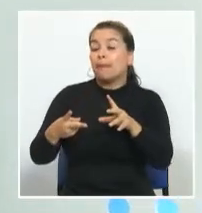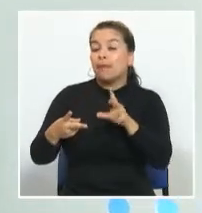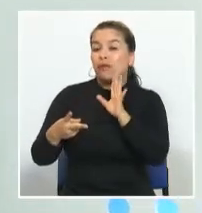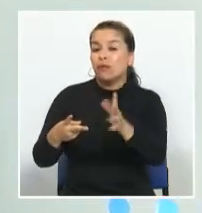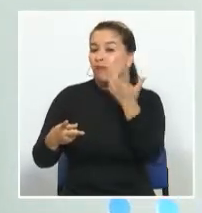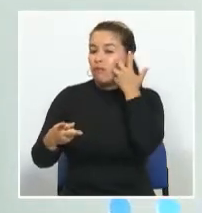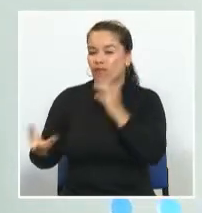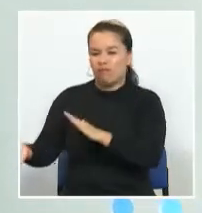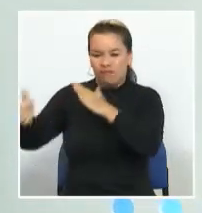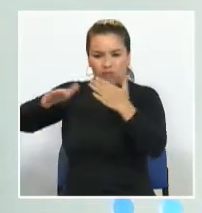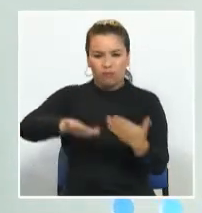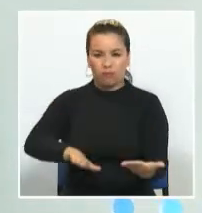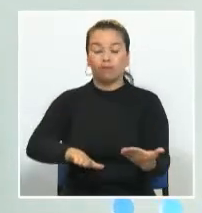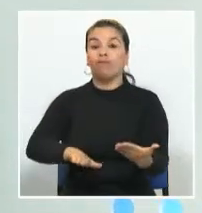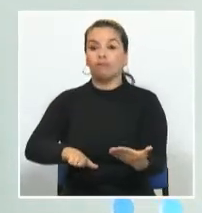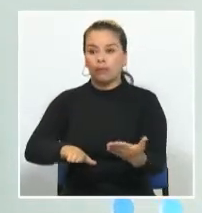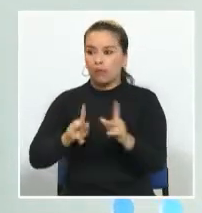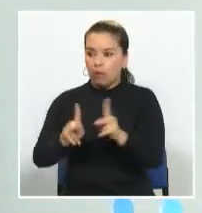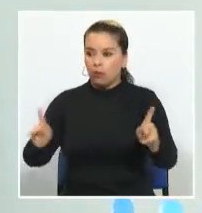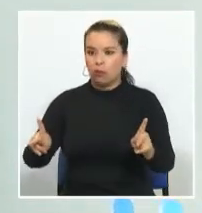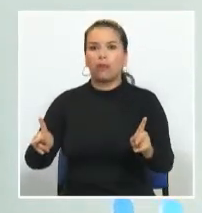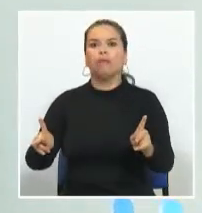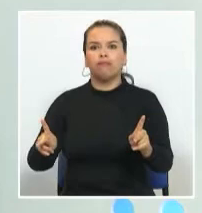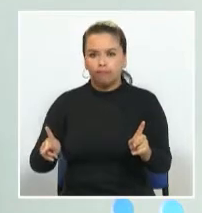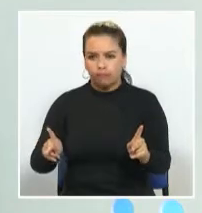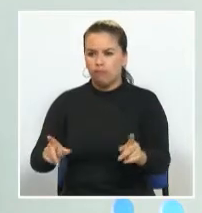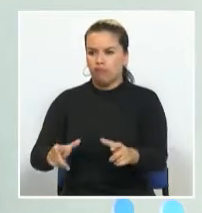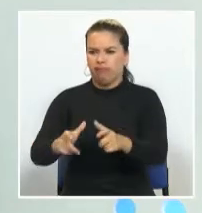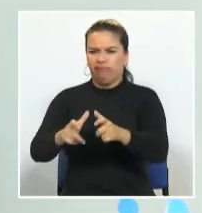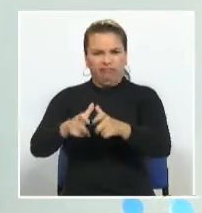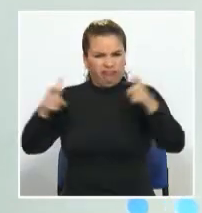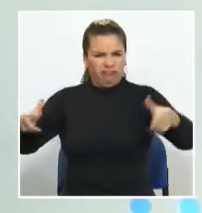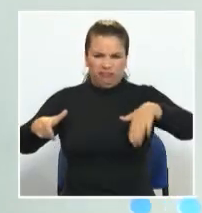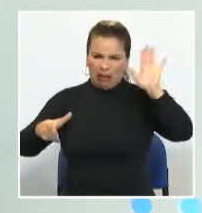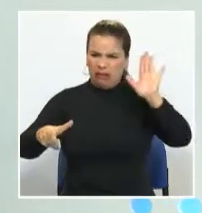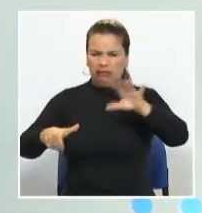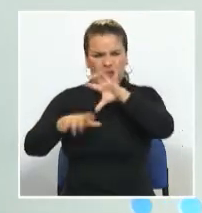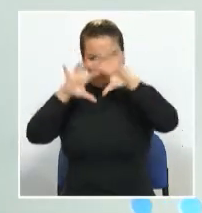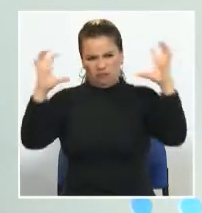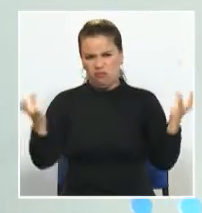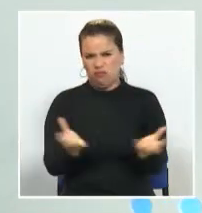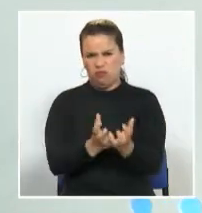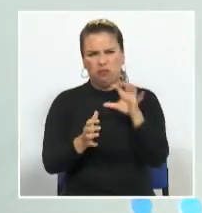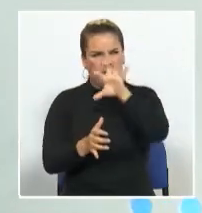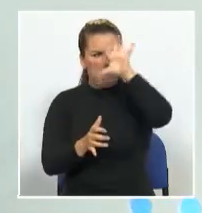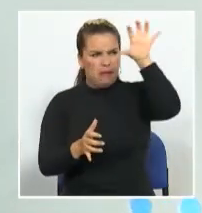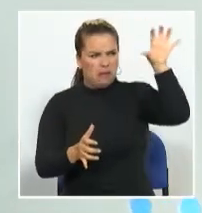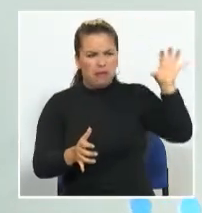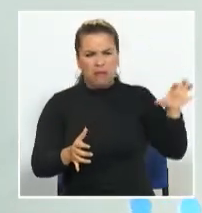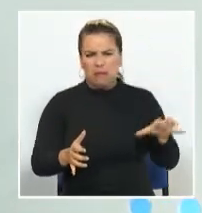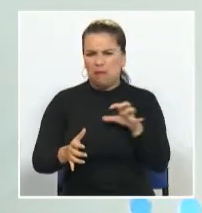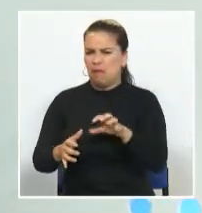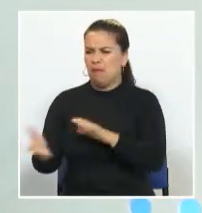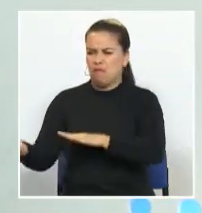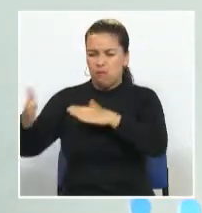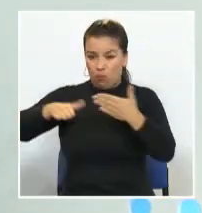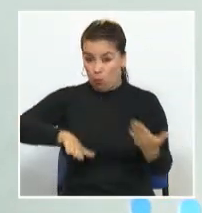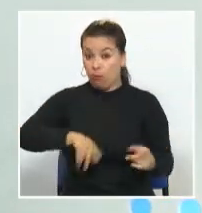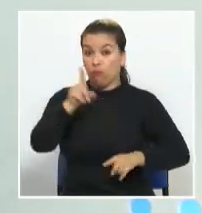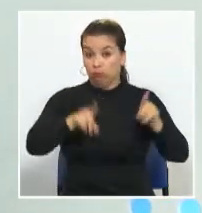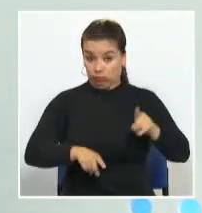es decir, la mayoría de las personas en el mundo entero, no solamente en Colombia, sino también en otros países, inclusive los países